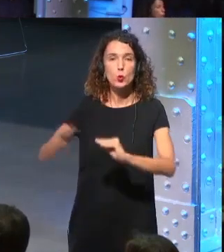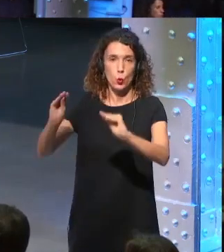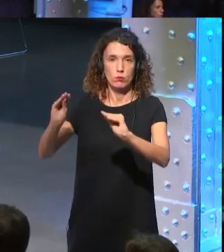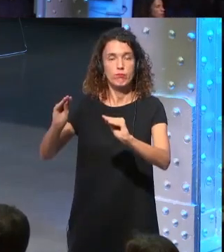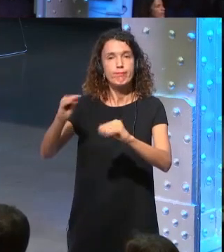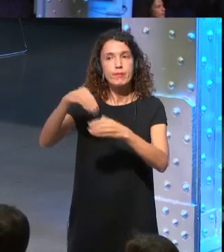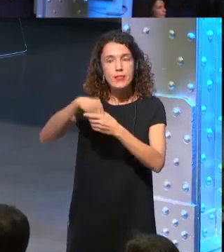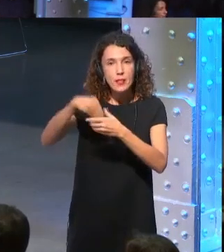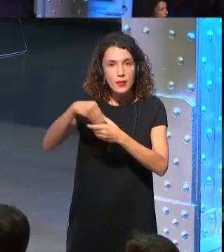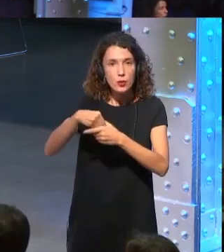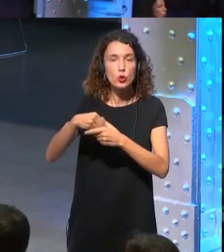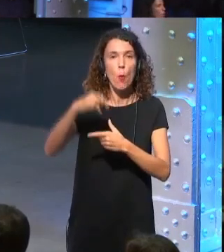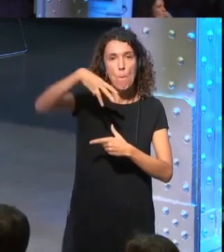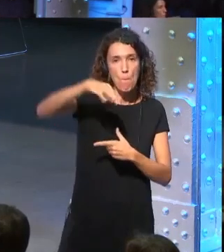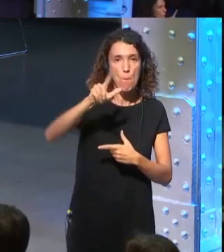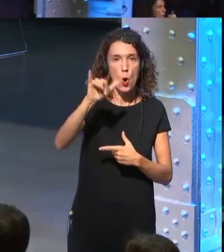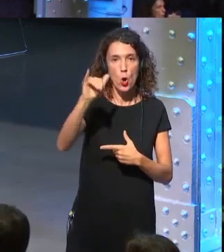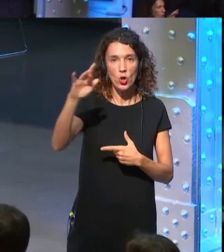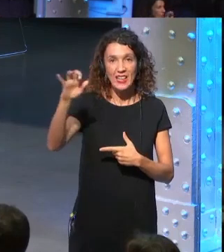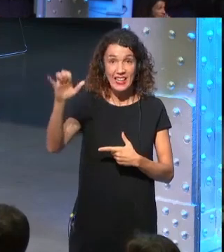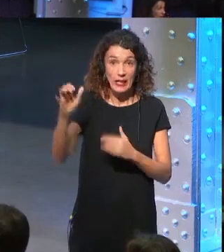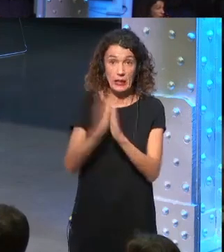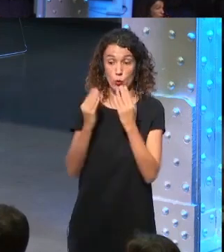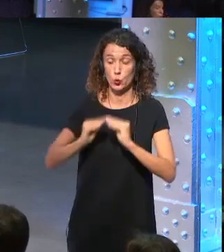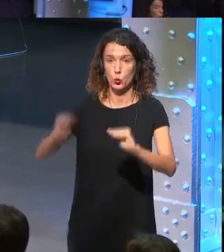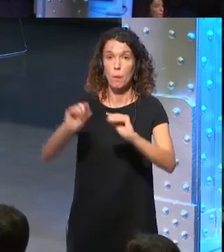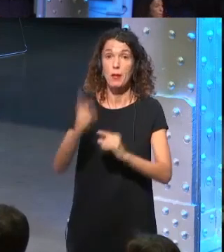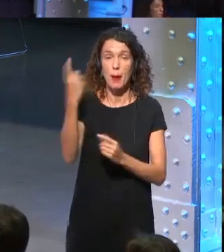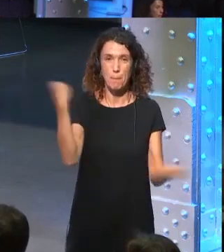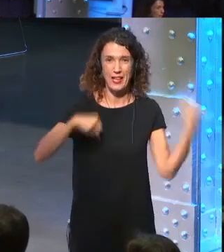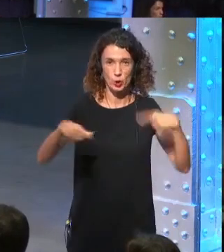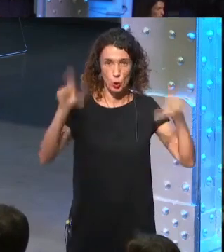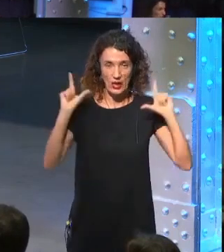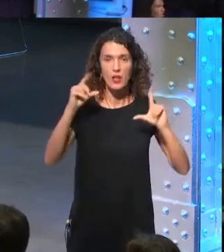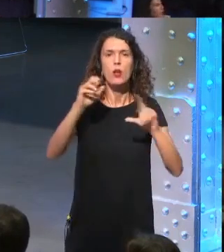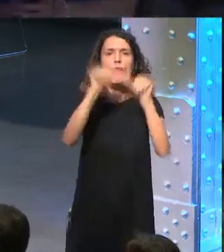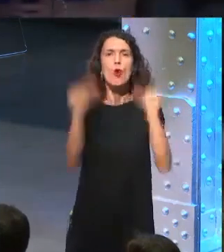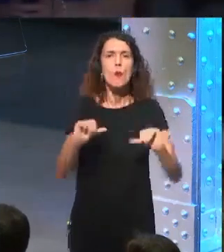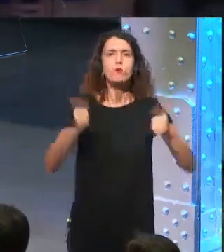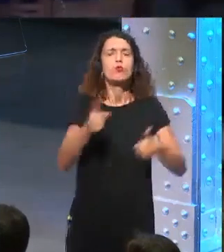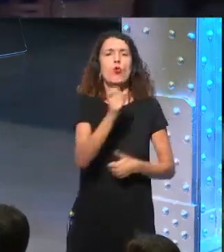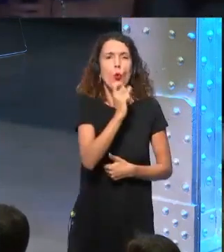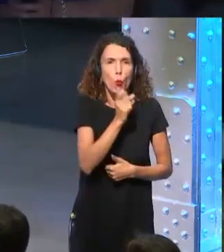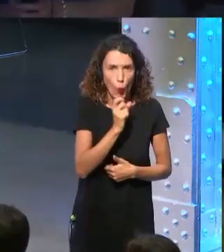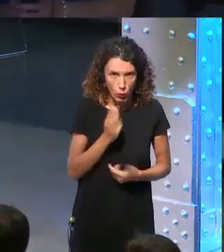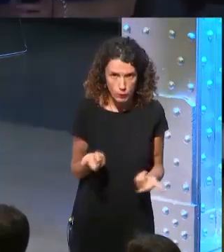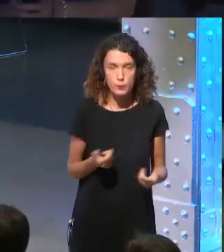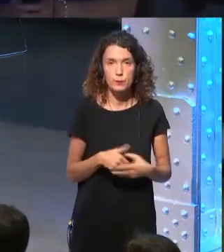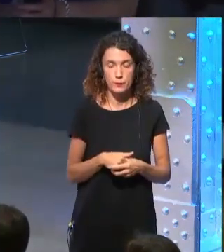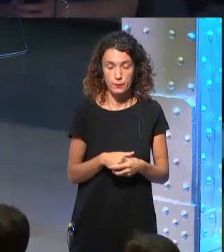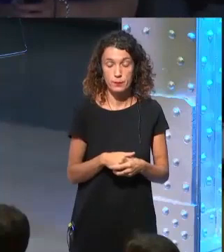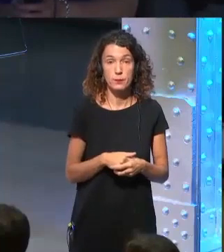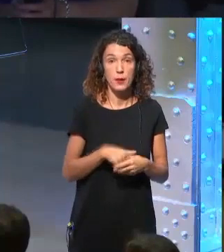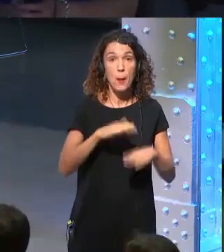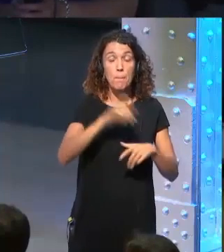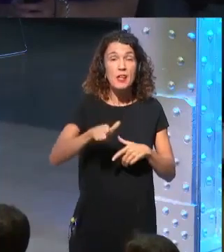inspiradora del Avaro de Molière, introduce a su primer personaje de la siguiente manera. Para que